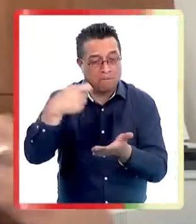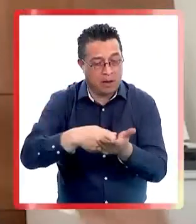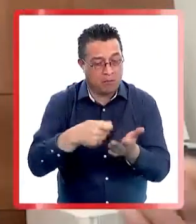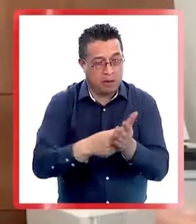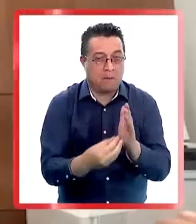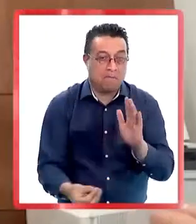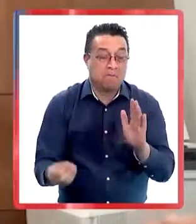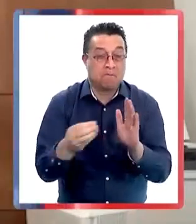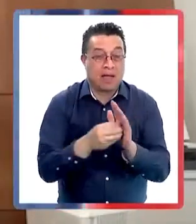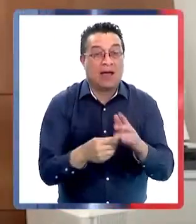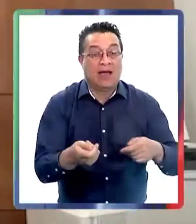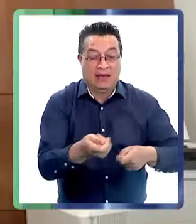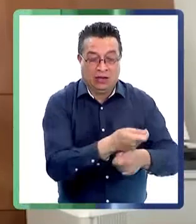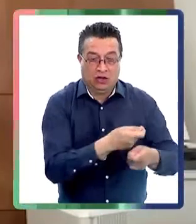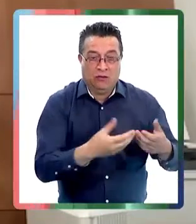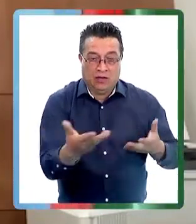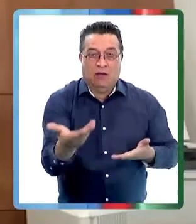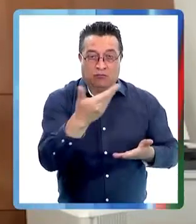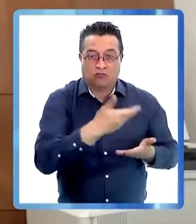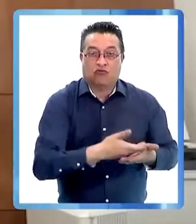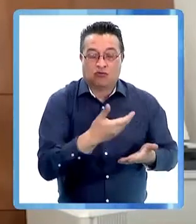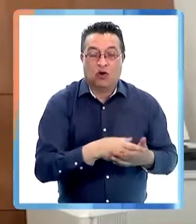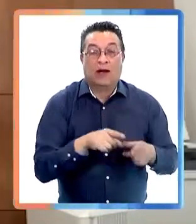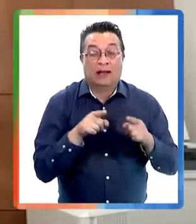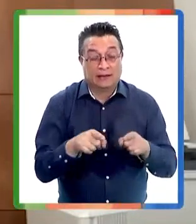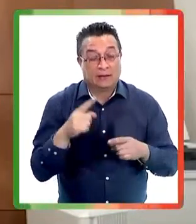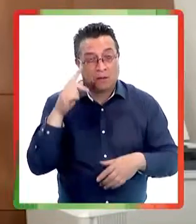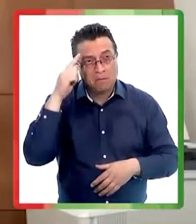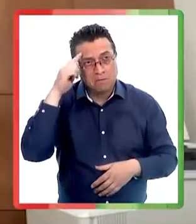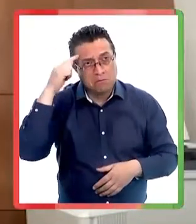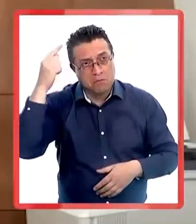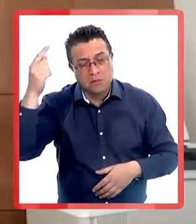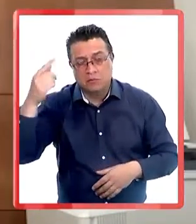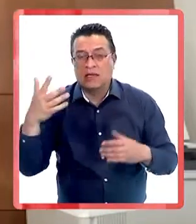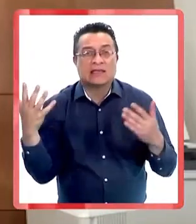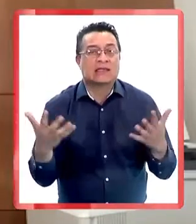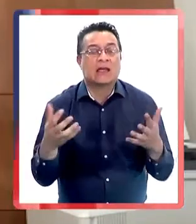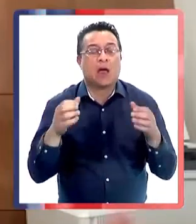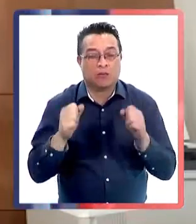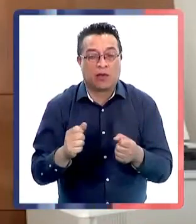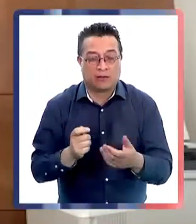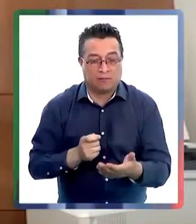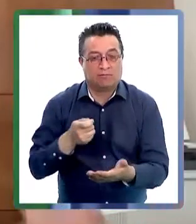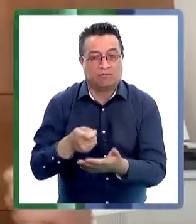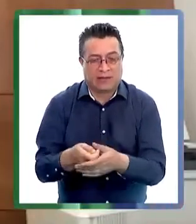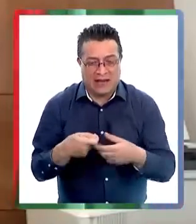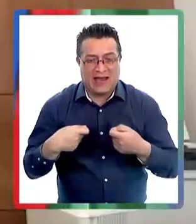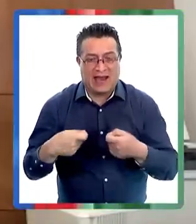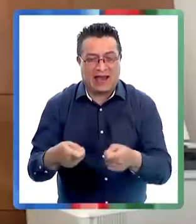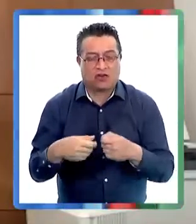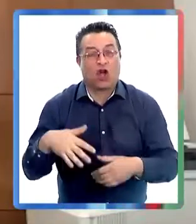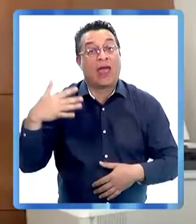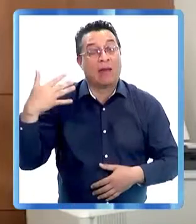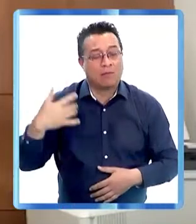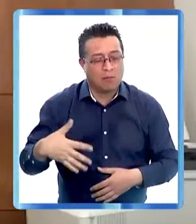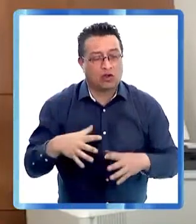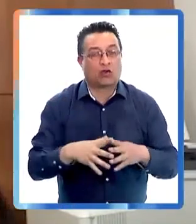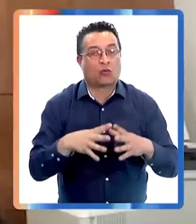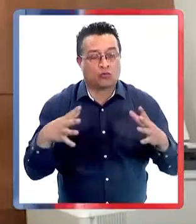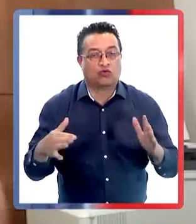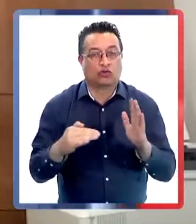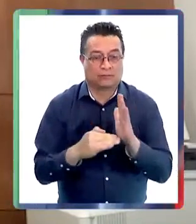que contribuyan más a la economía nacional, en lo que estamos pensando, Francisco, en poder financiar gastos tan importantes